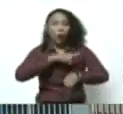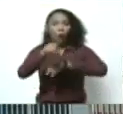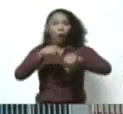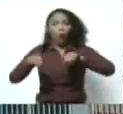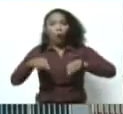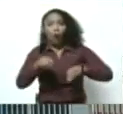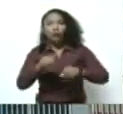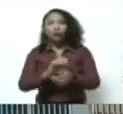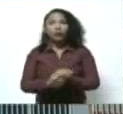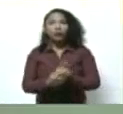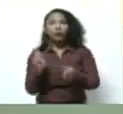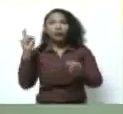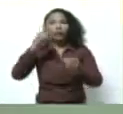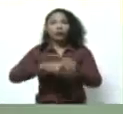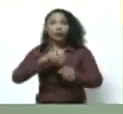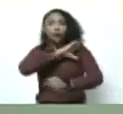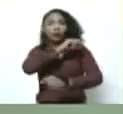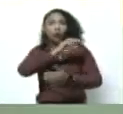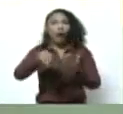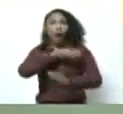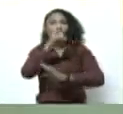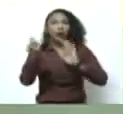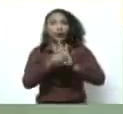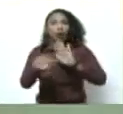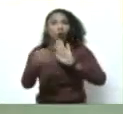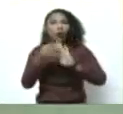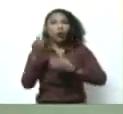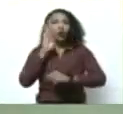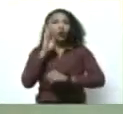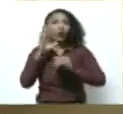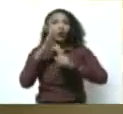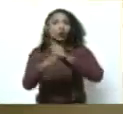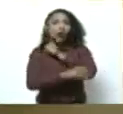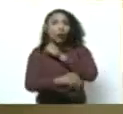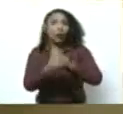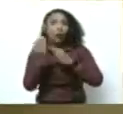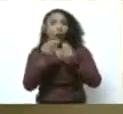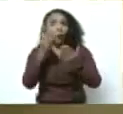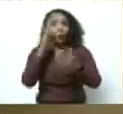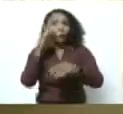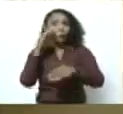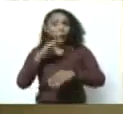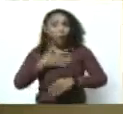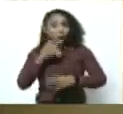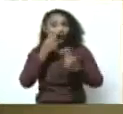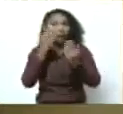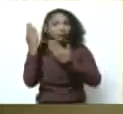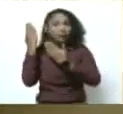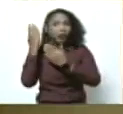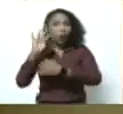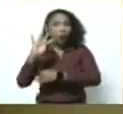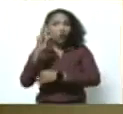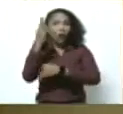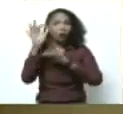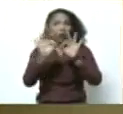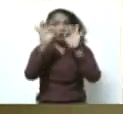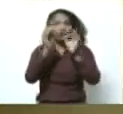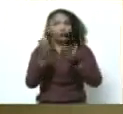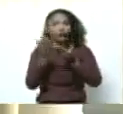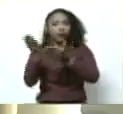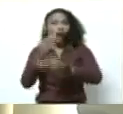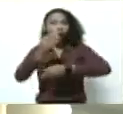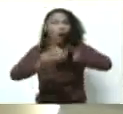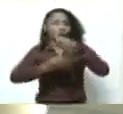respectiva escrita a la Dirección General contra la Corrupción. Y como ya se puede observar, este es el cuarto donativo que